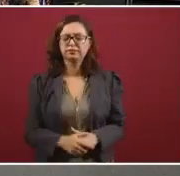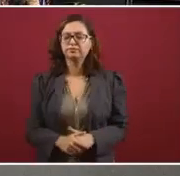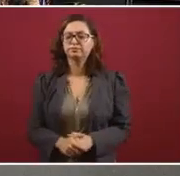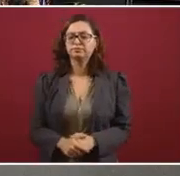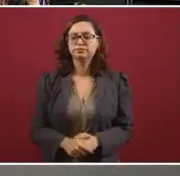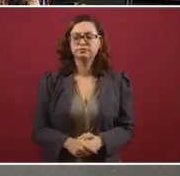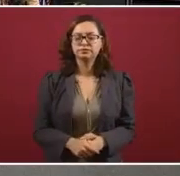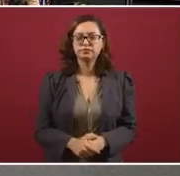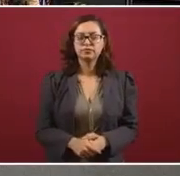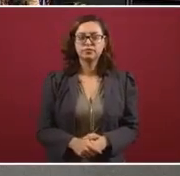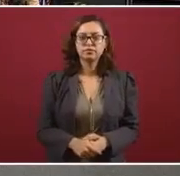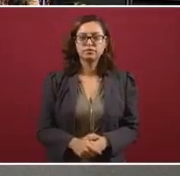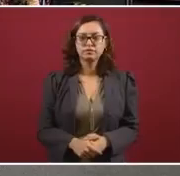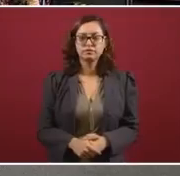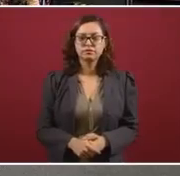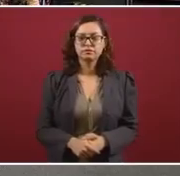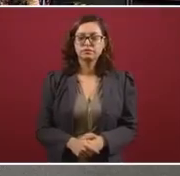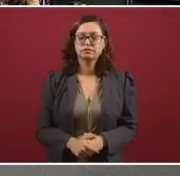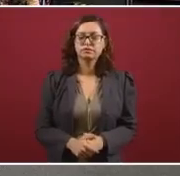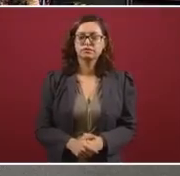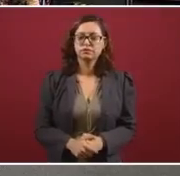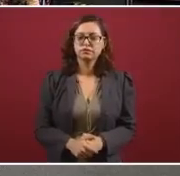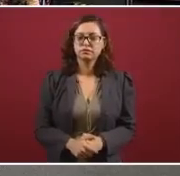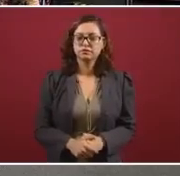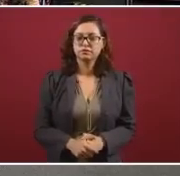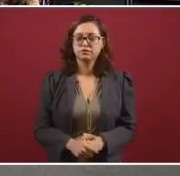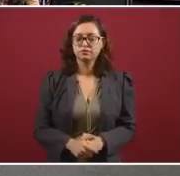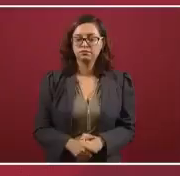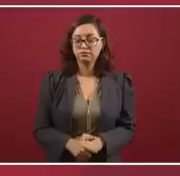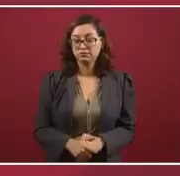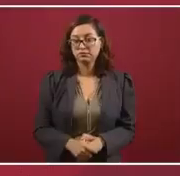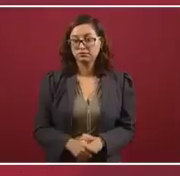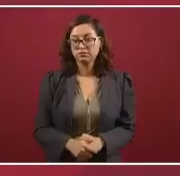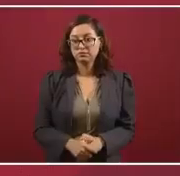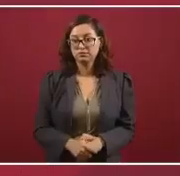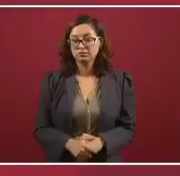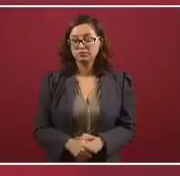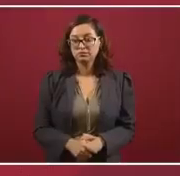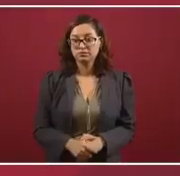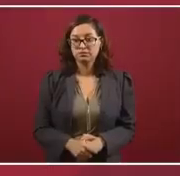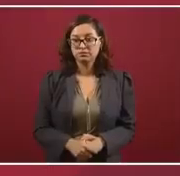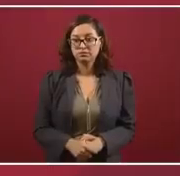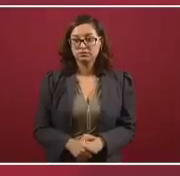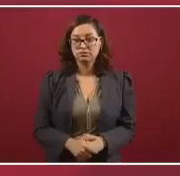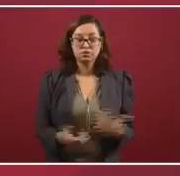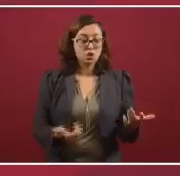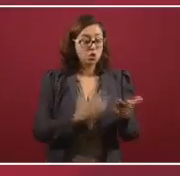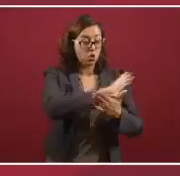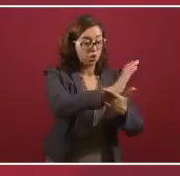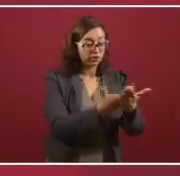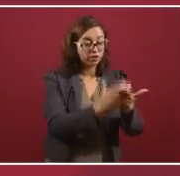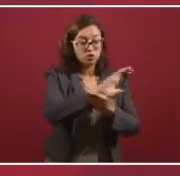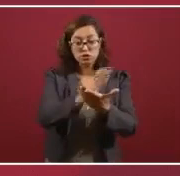El acuerdo al que se llegó toma en cuenta todos los aspectos de los contratos.